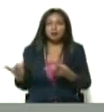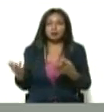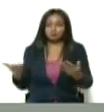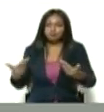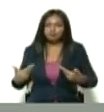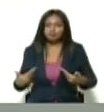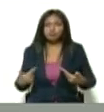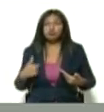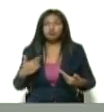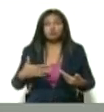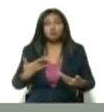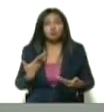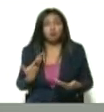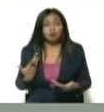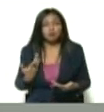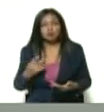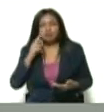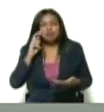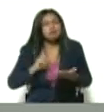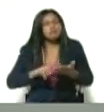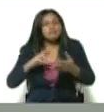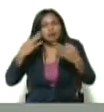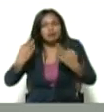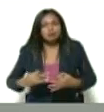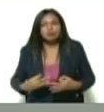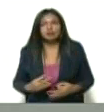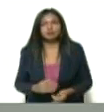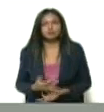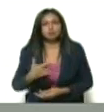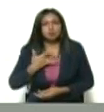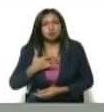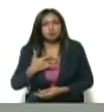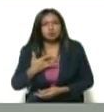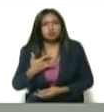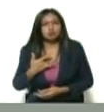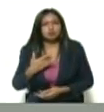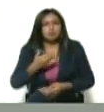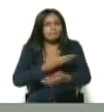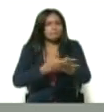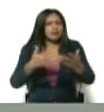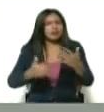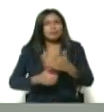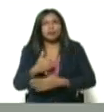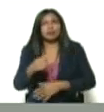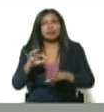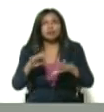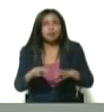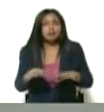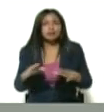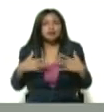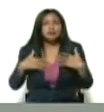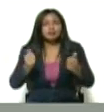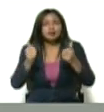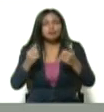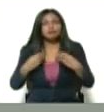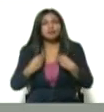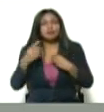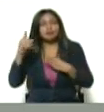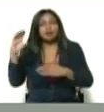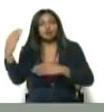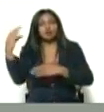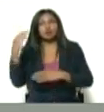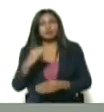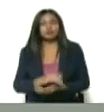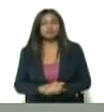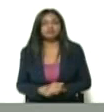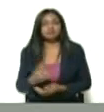Yo podría, sin exagerar, decir cientos o hasta miles. Estas máquinas van a salvar vidas en Colombia. Iván Duque